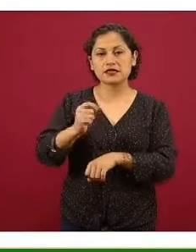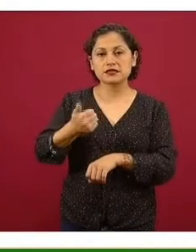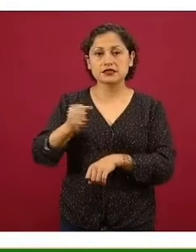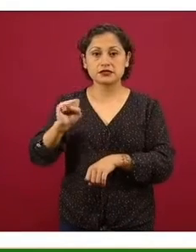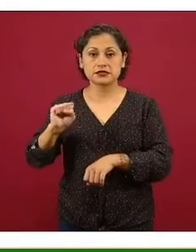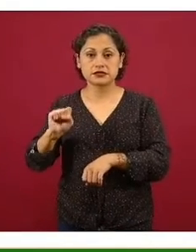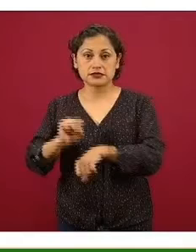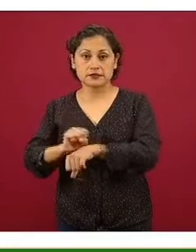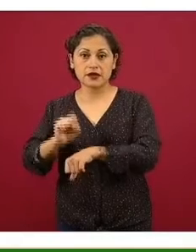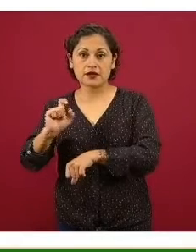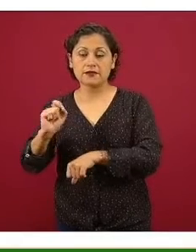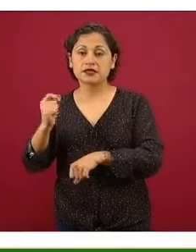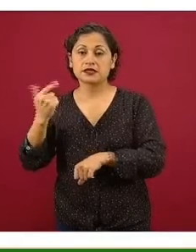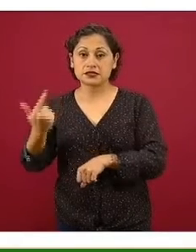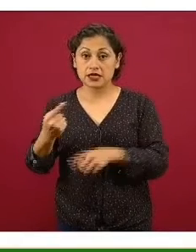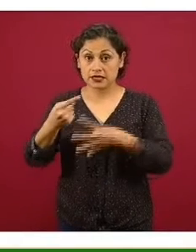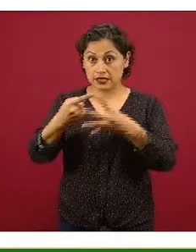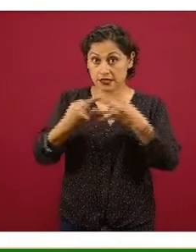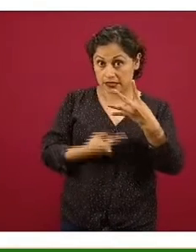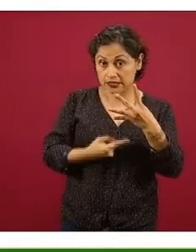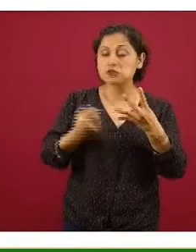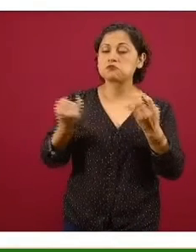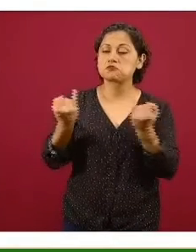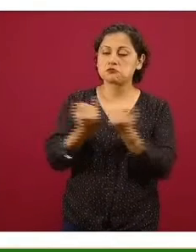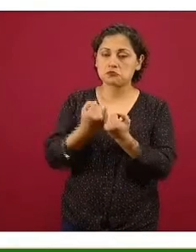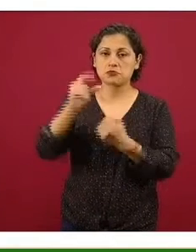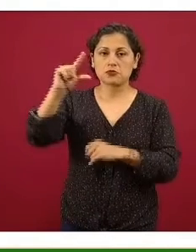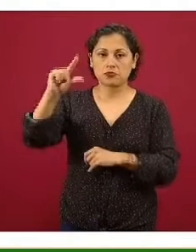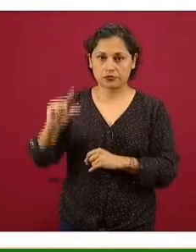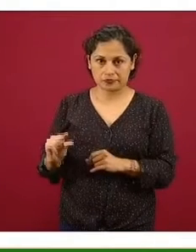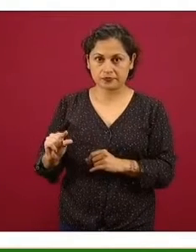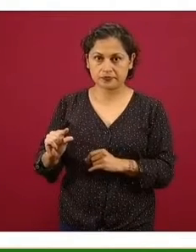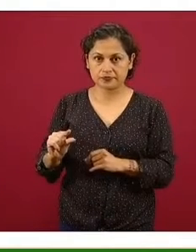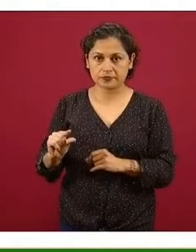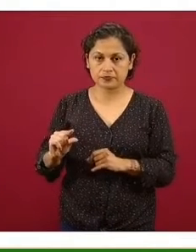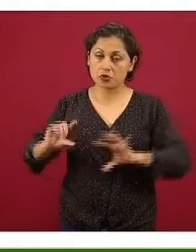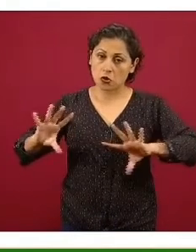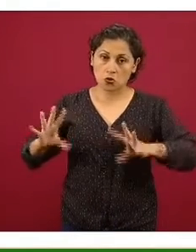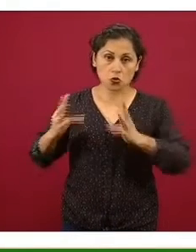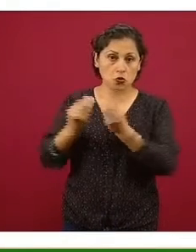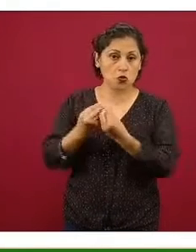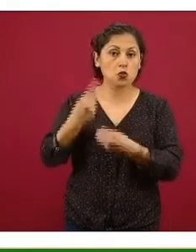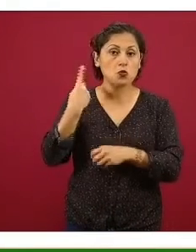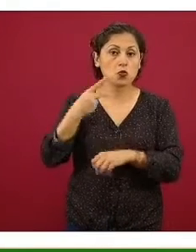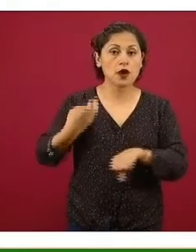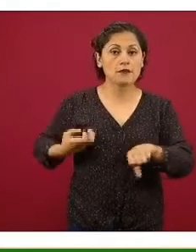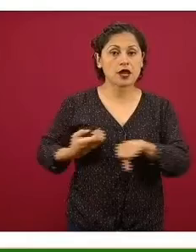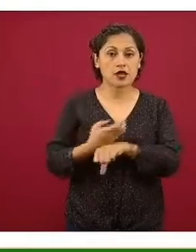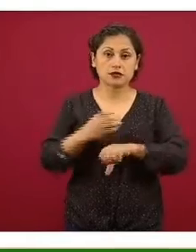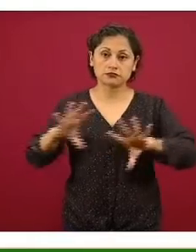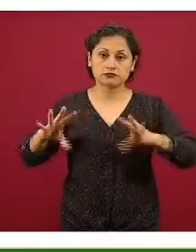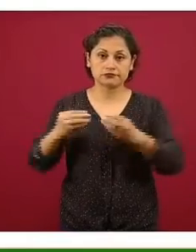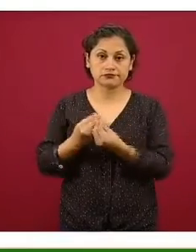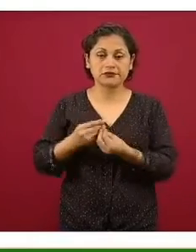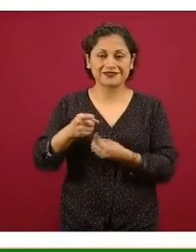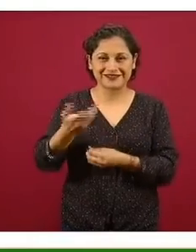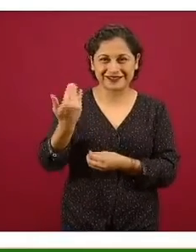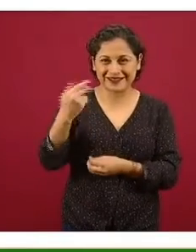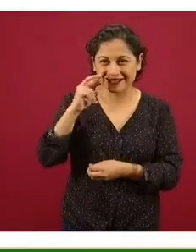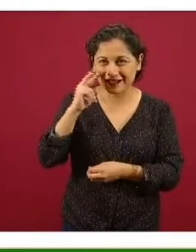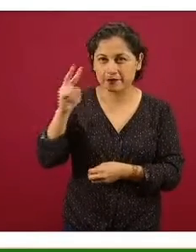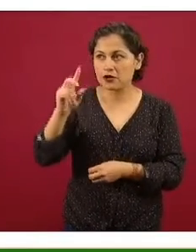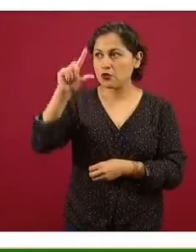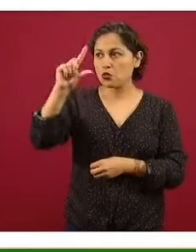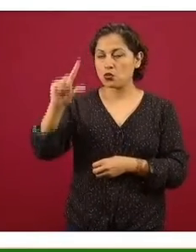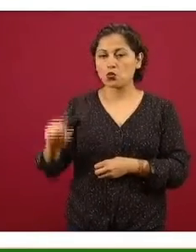para estos 3 municipios, lo cual sumado a el municipio de Puebla dan esta disminución que estábamos viendo que ya